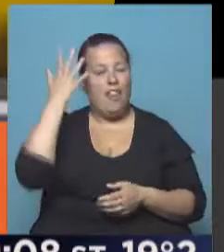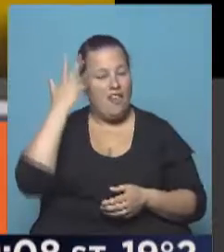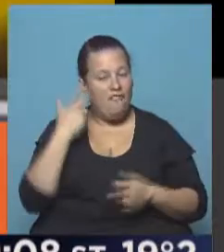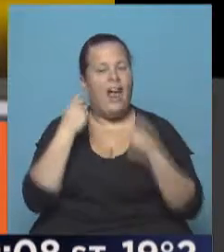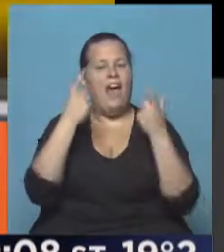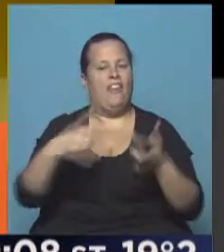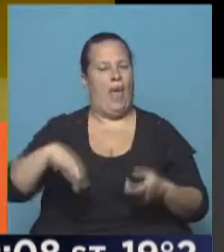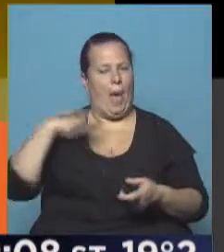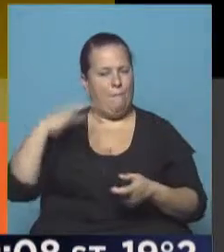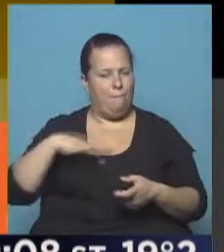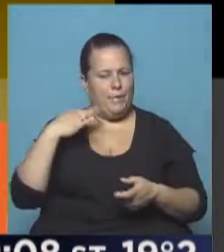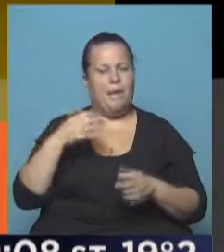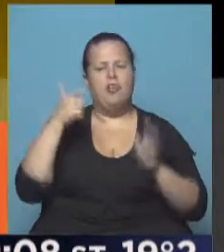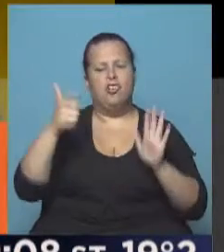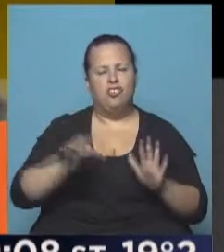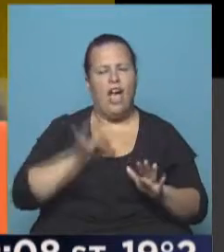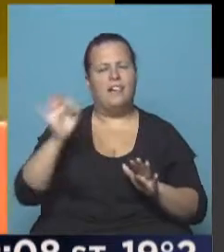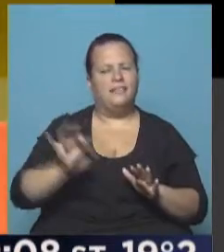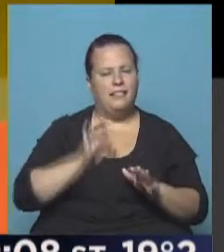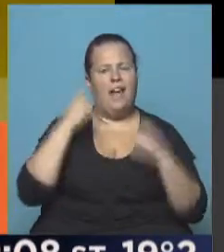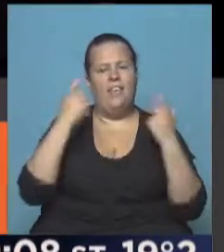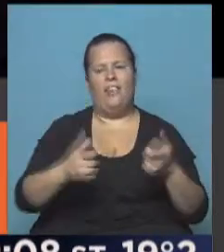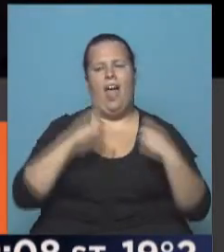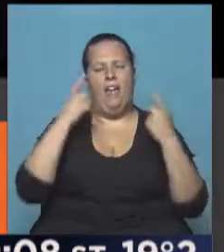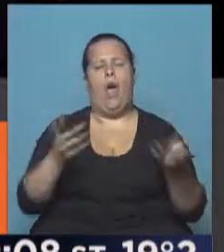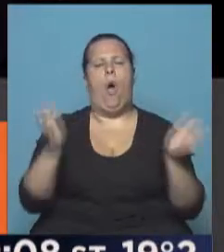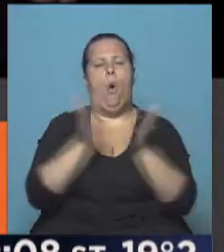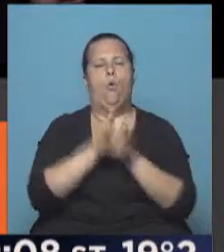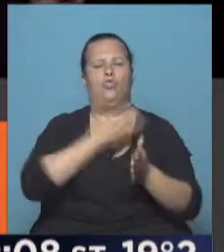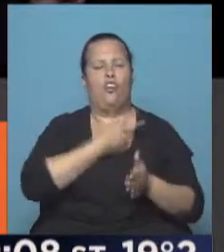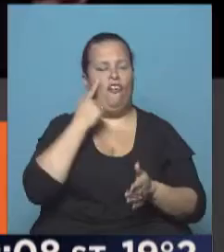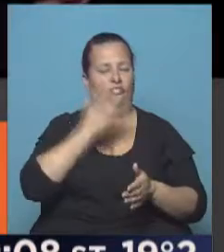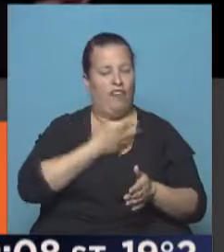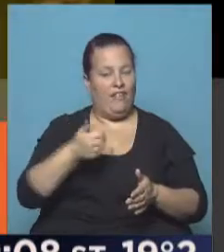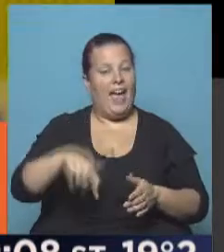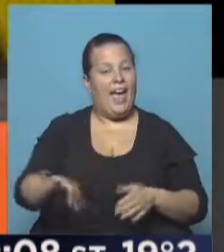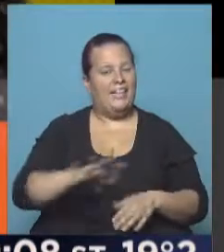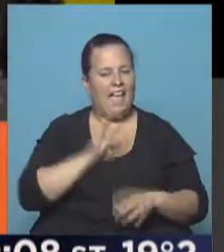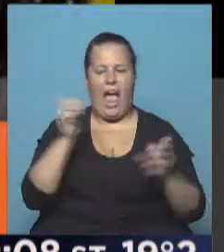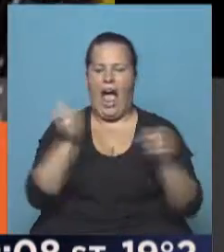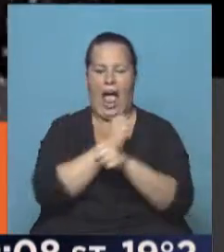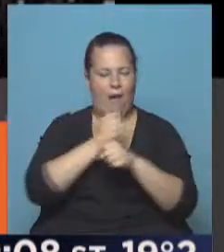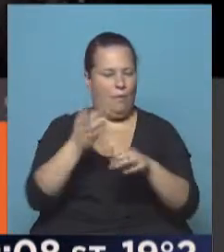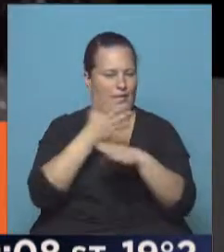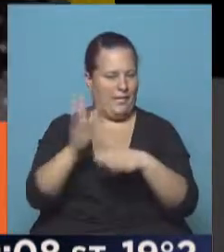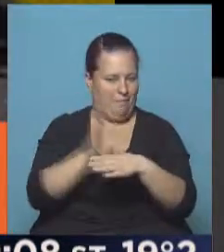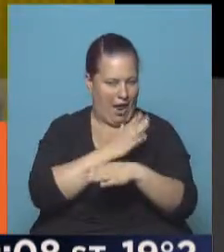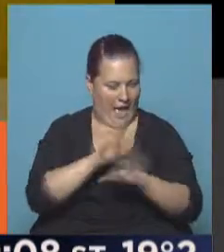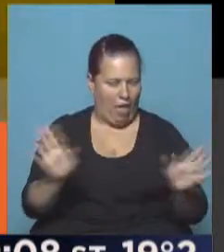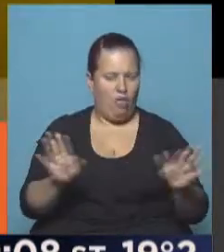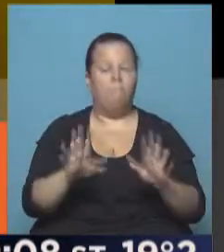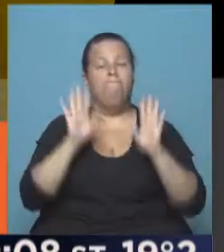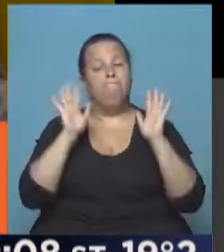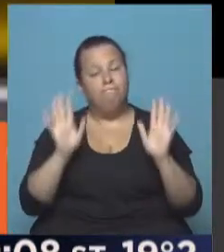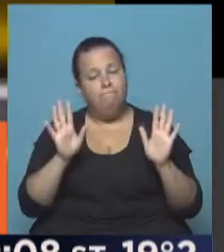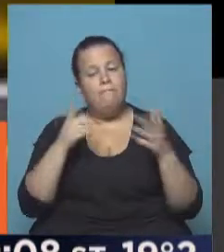otorgaba estos premios durante 6 años, se otorgaron de manera conjunta con la FIFA y este año se confirmó que no va a ser así.